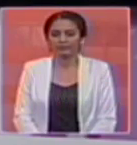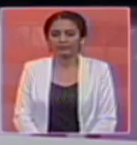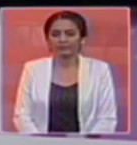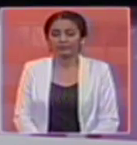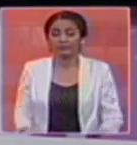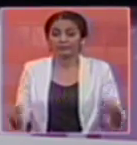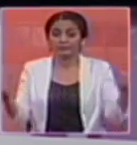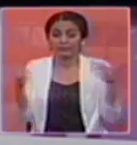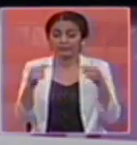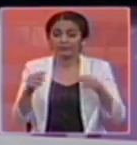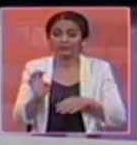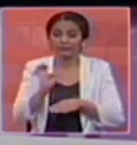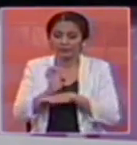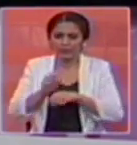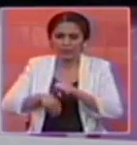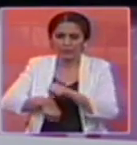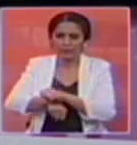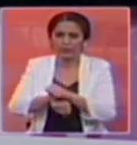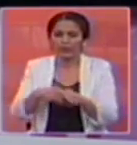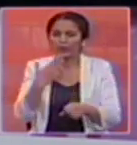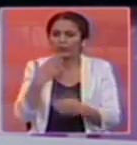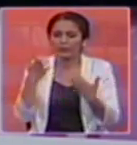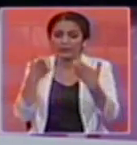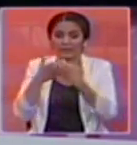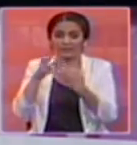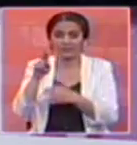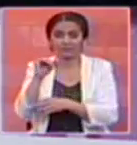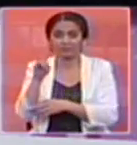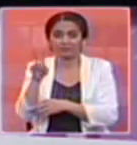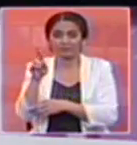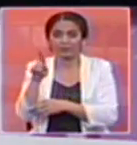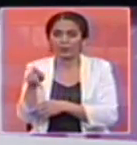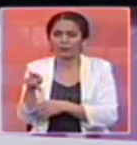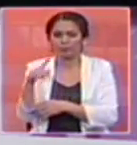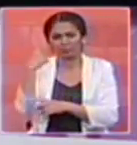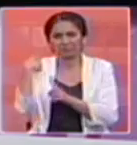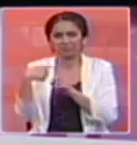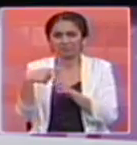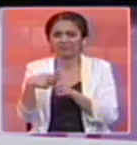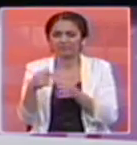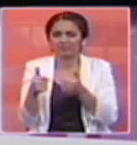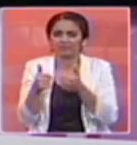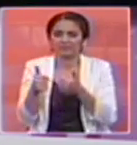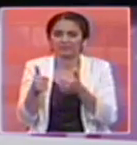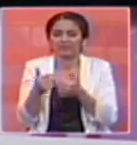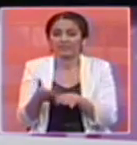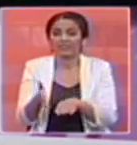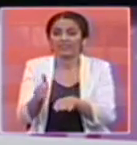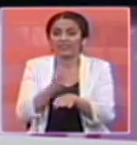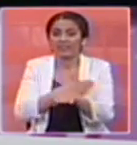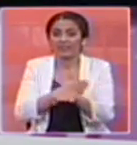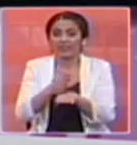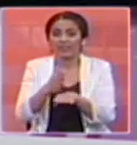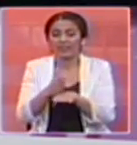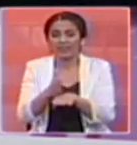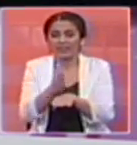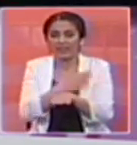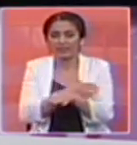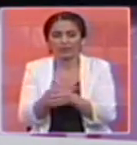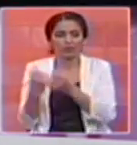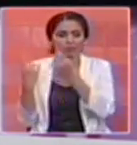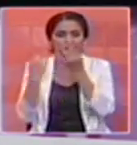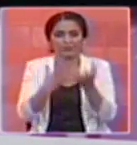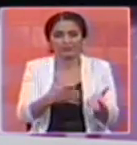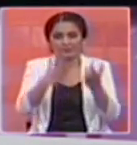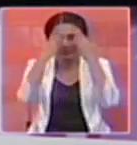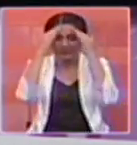En el Diario Ecuatoriano de Fútbol revisamos la actualidad de River Ecuador, un plantel que se encuentra plenamente motivado tras lo que fue el triunfo sobre Mujicruna y ya ponen su